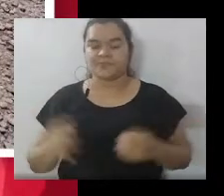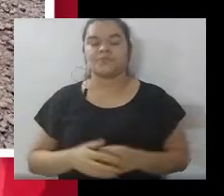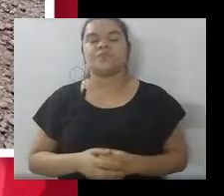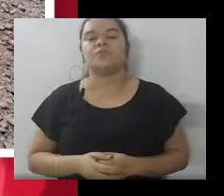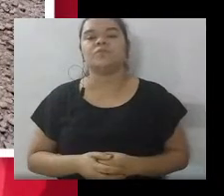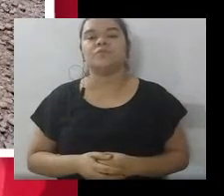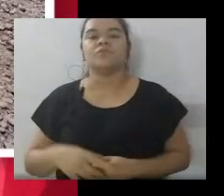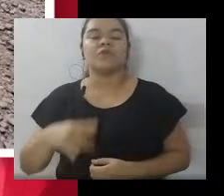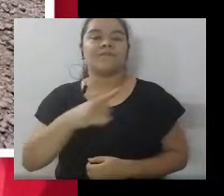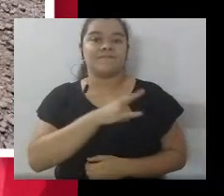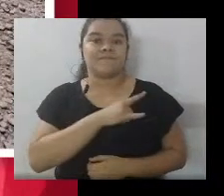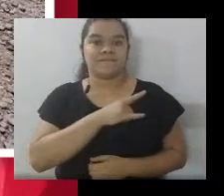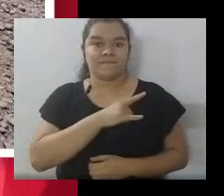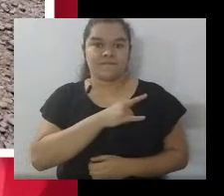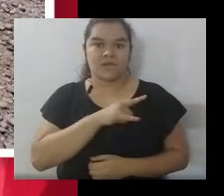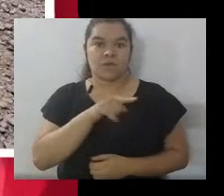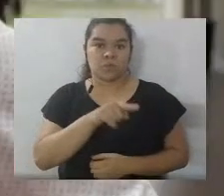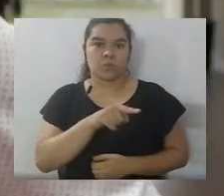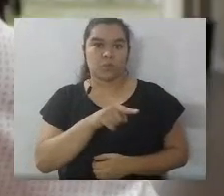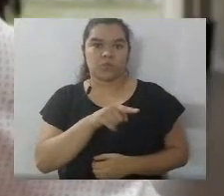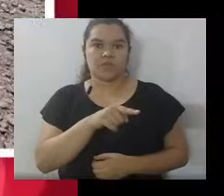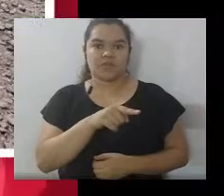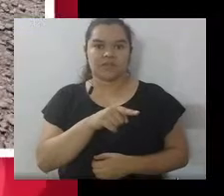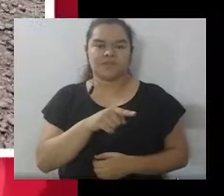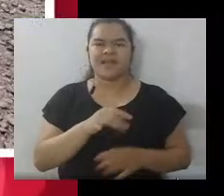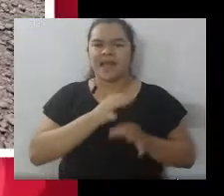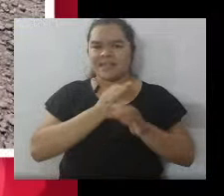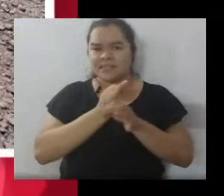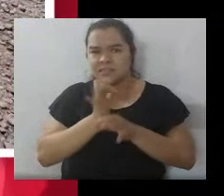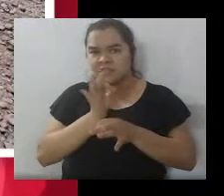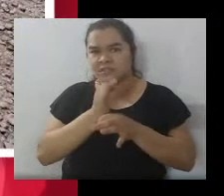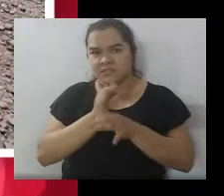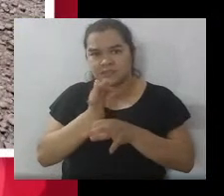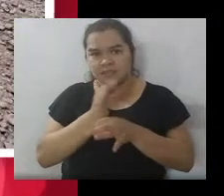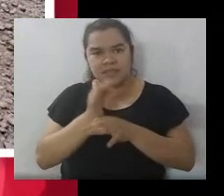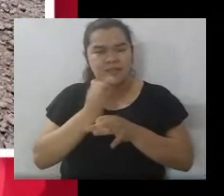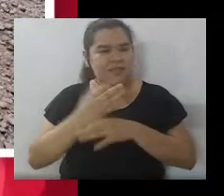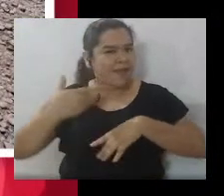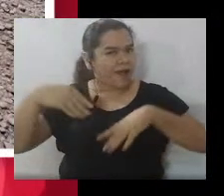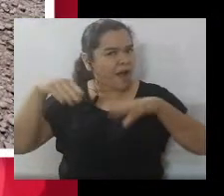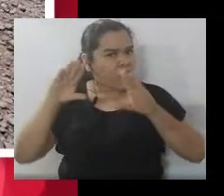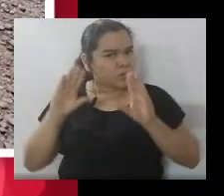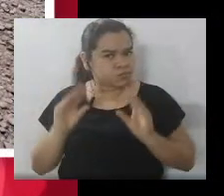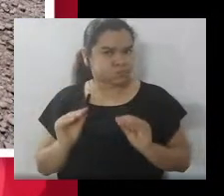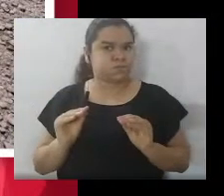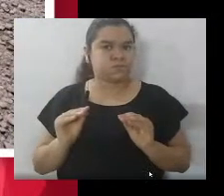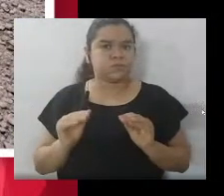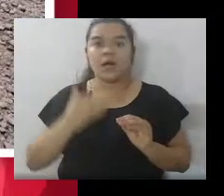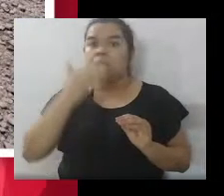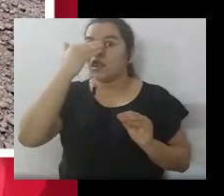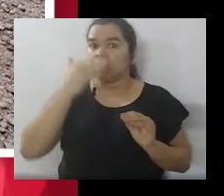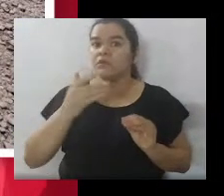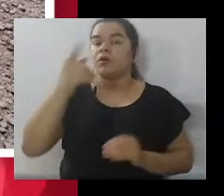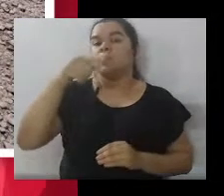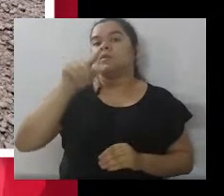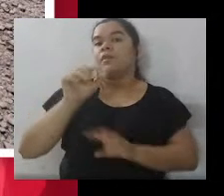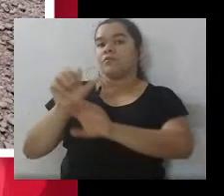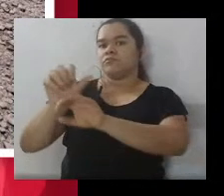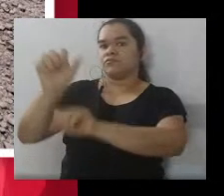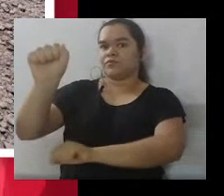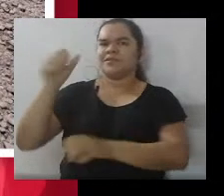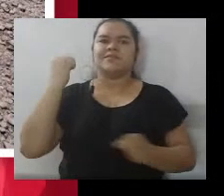la Facultad Ciencias Exactas le va a dar todas las herramientas necesarias para poder desenvolverse en un